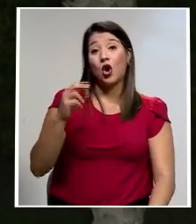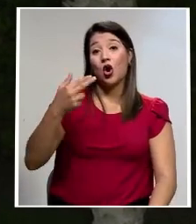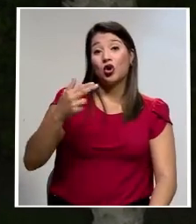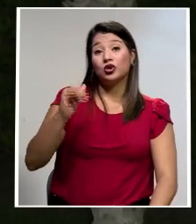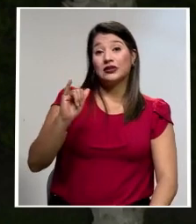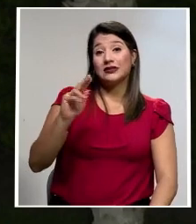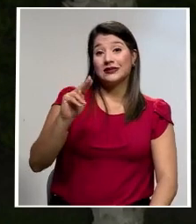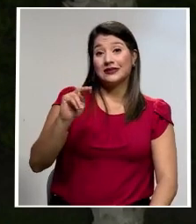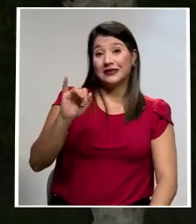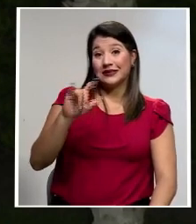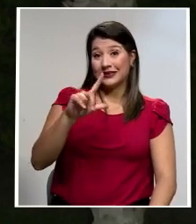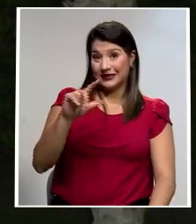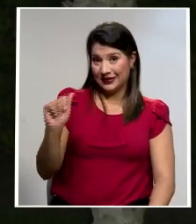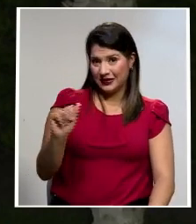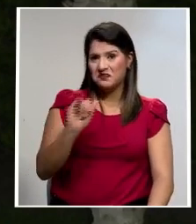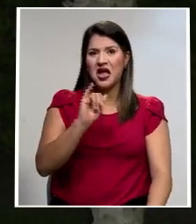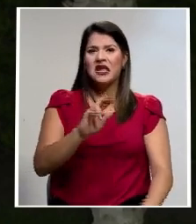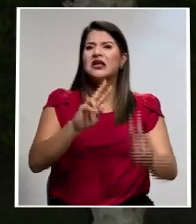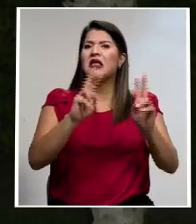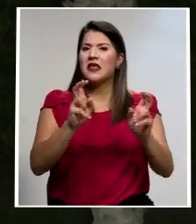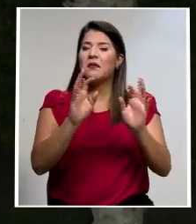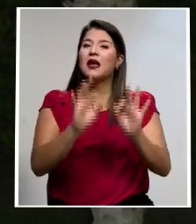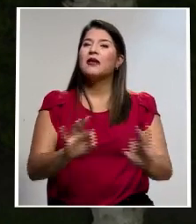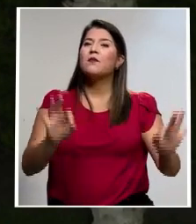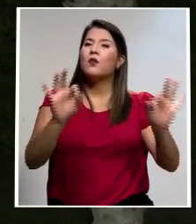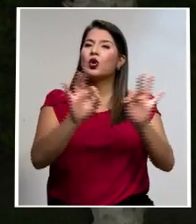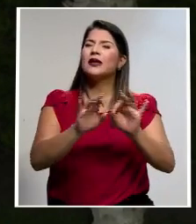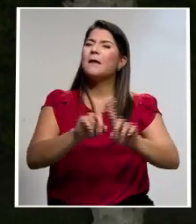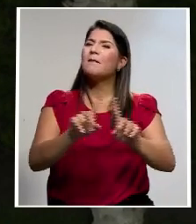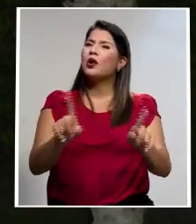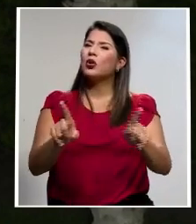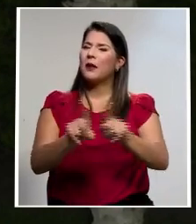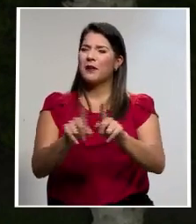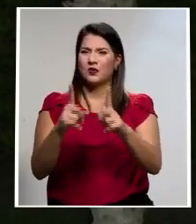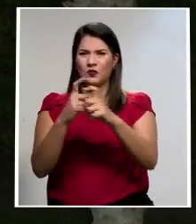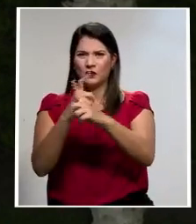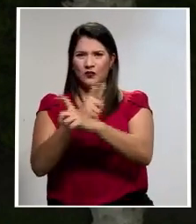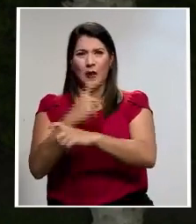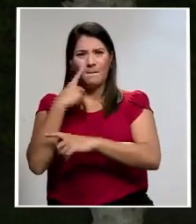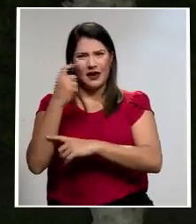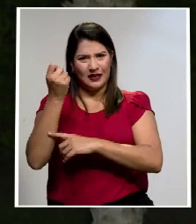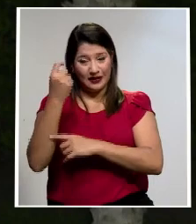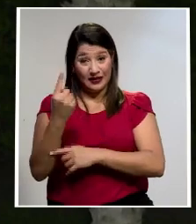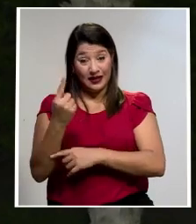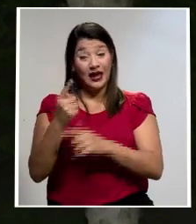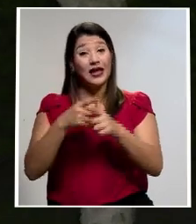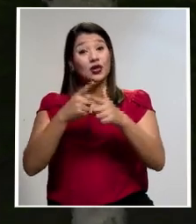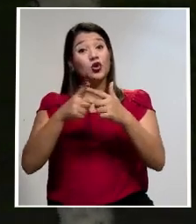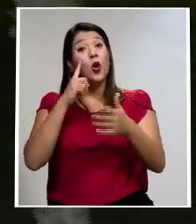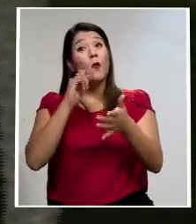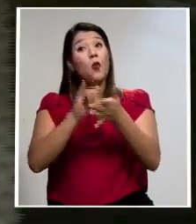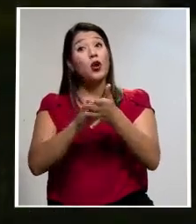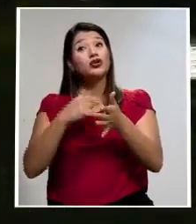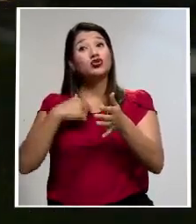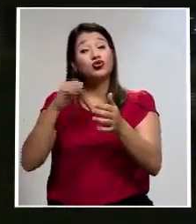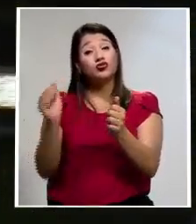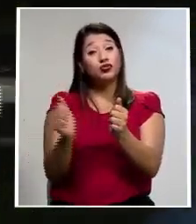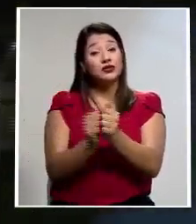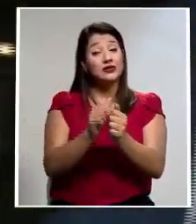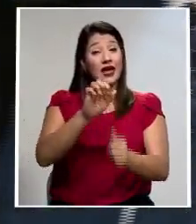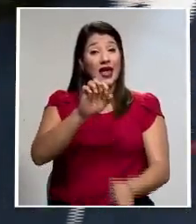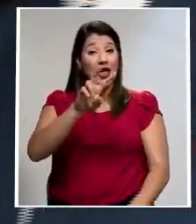importante, pero también se torna complejo de entender, y cómo las modificaciones también se dan el día de hoy. Para eso usted lo decía, nos encontramos con don Edal Acuña. Don